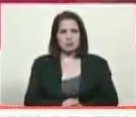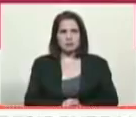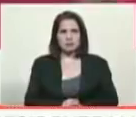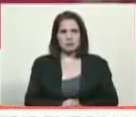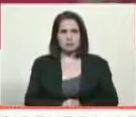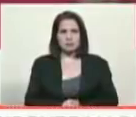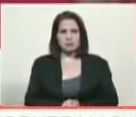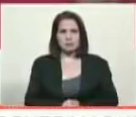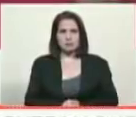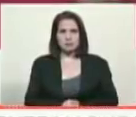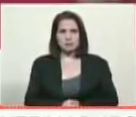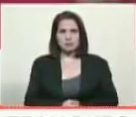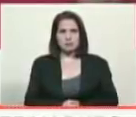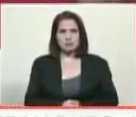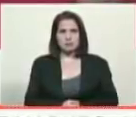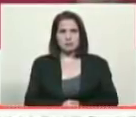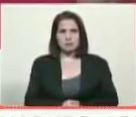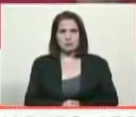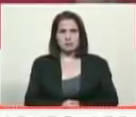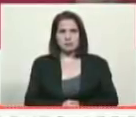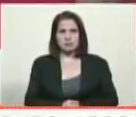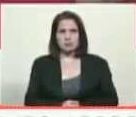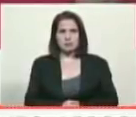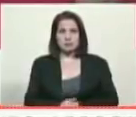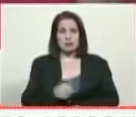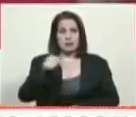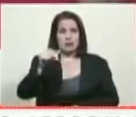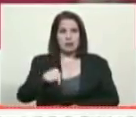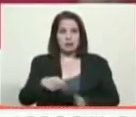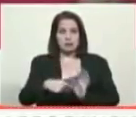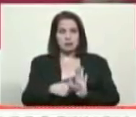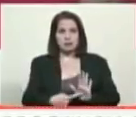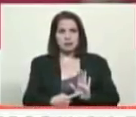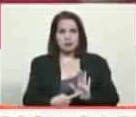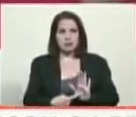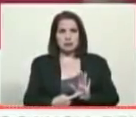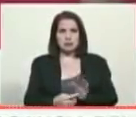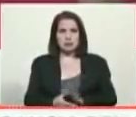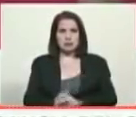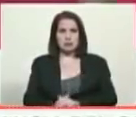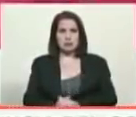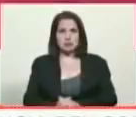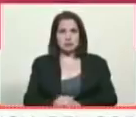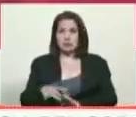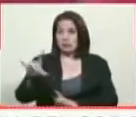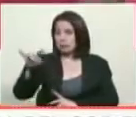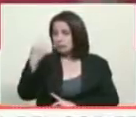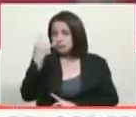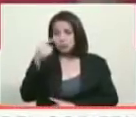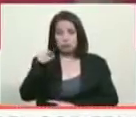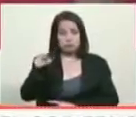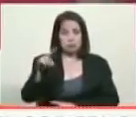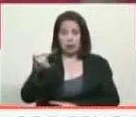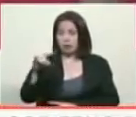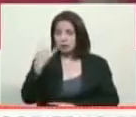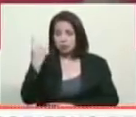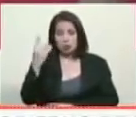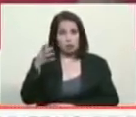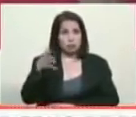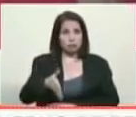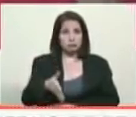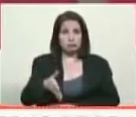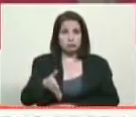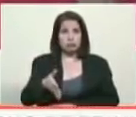Aquí en estos momentos de agresión contra la patria, la tibieza es traición. La